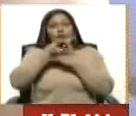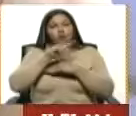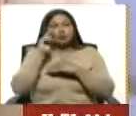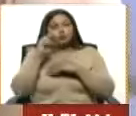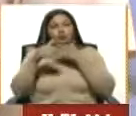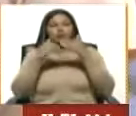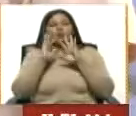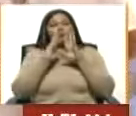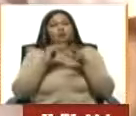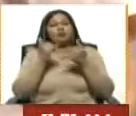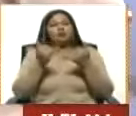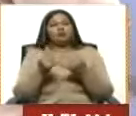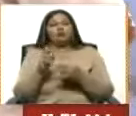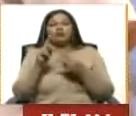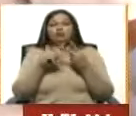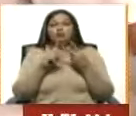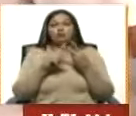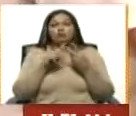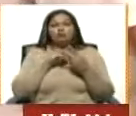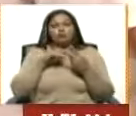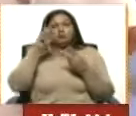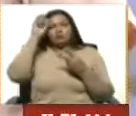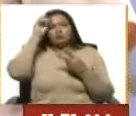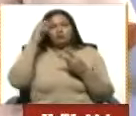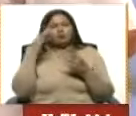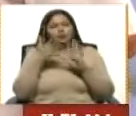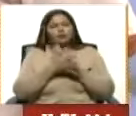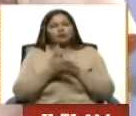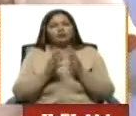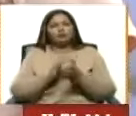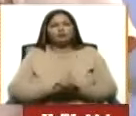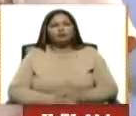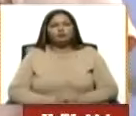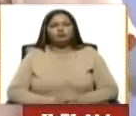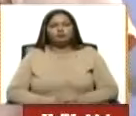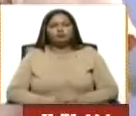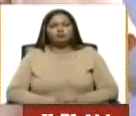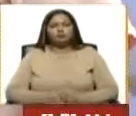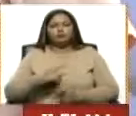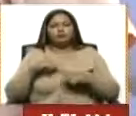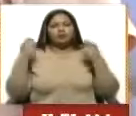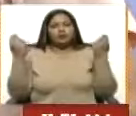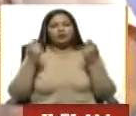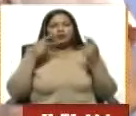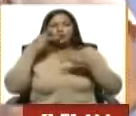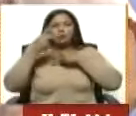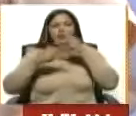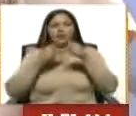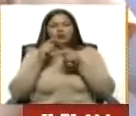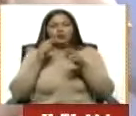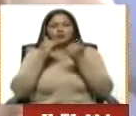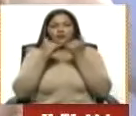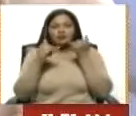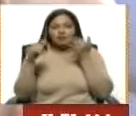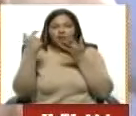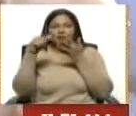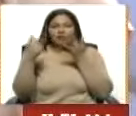esos comentarios. Y punto dos, tampoco seamos inocentes, Emma. Nosotros estamos en una campaña política. Correcto. Y ellos tienen infinidad de